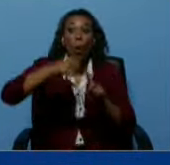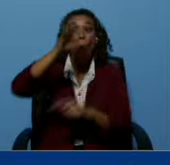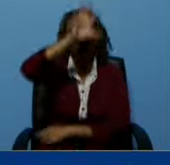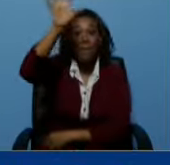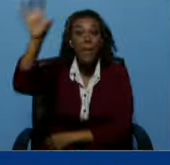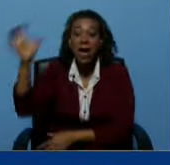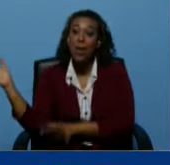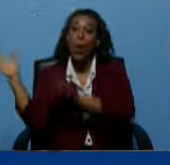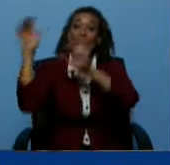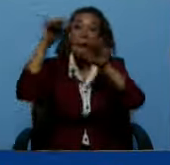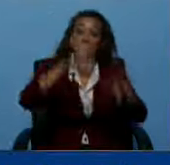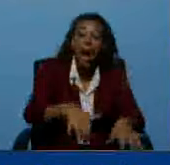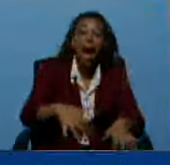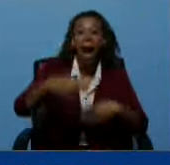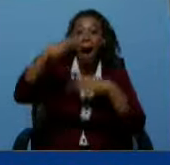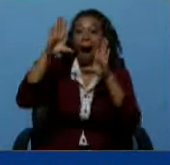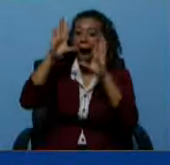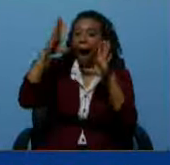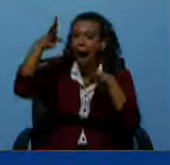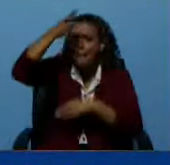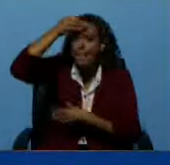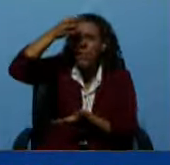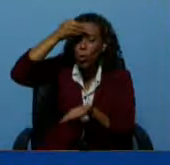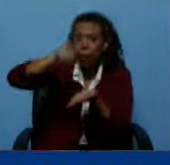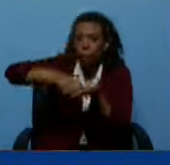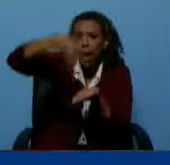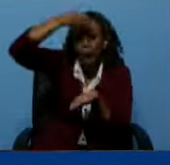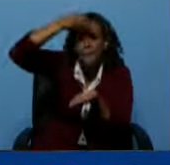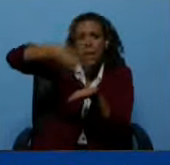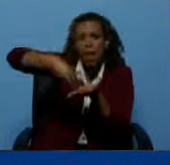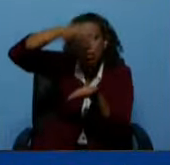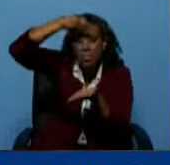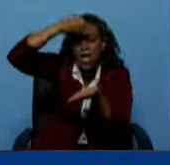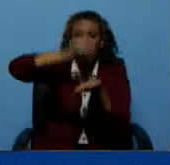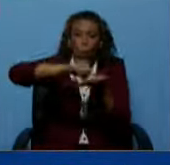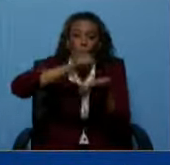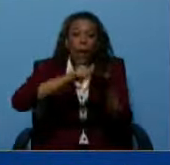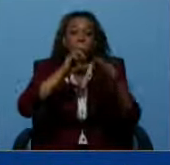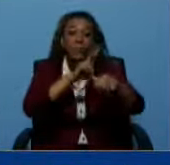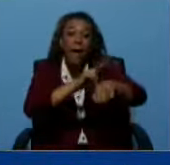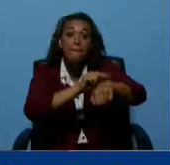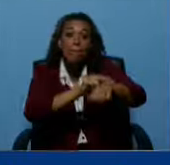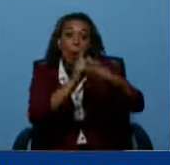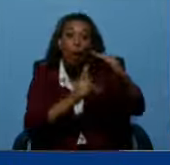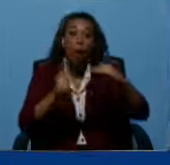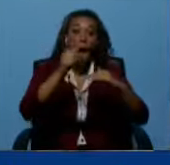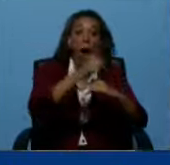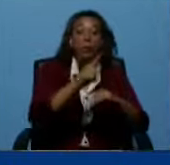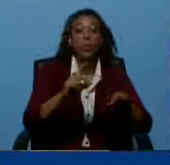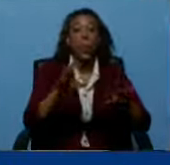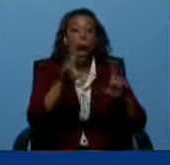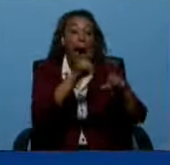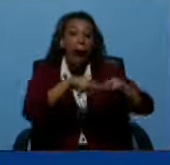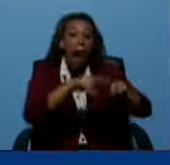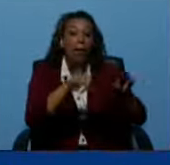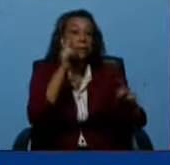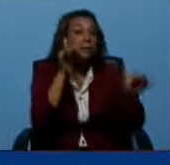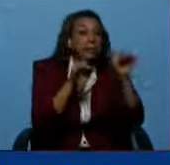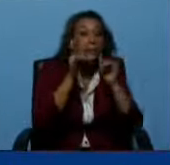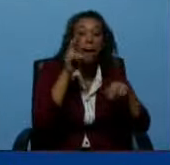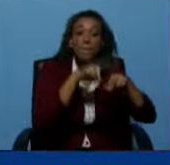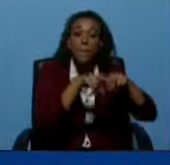países que están aquí en este hospital que sirve de formación para el posgrado en estas áreas de pediatría y en el